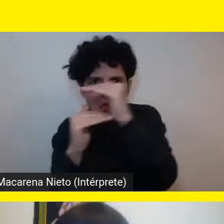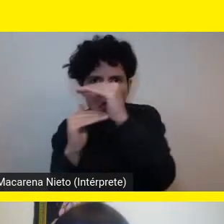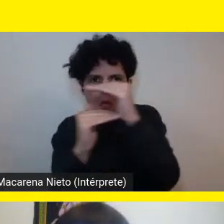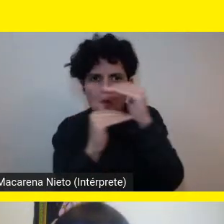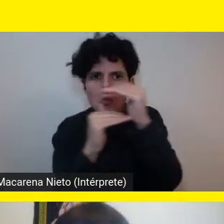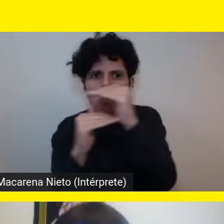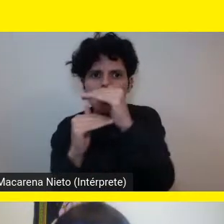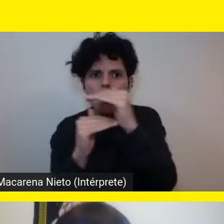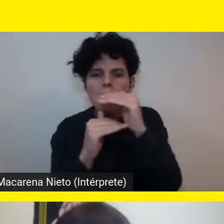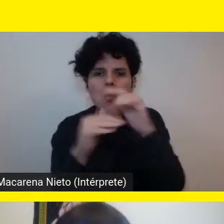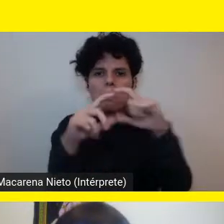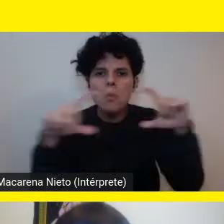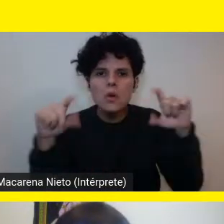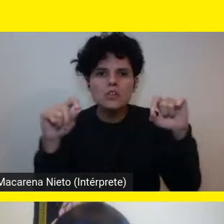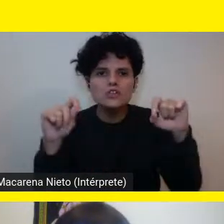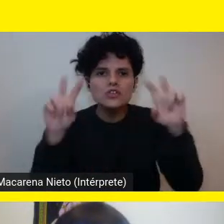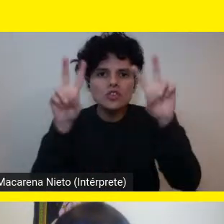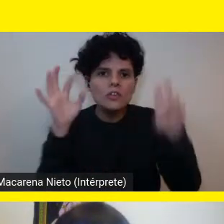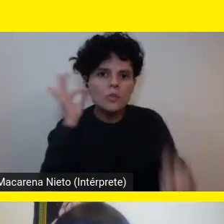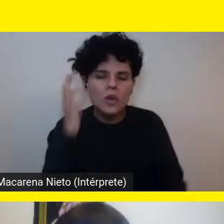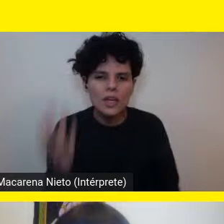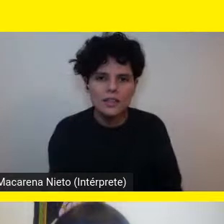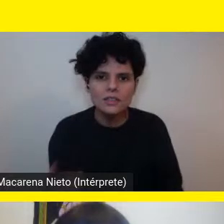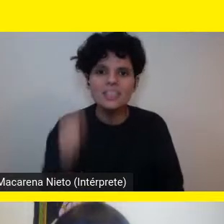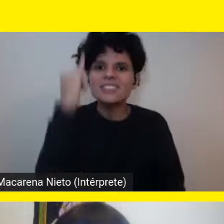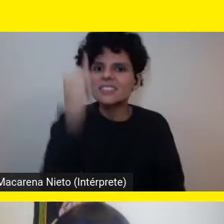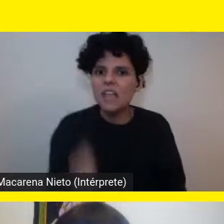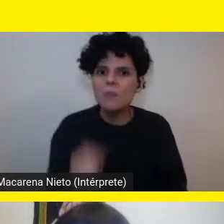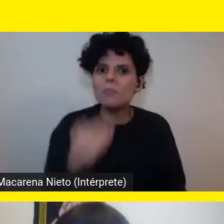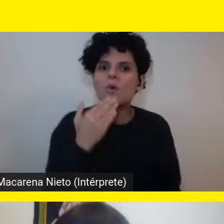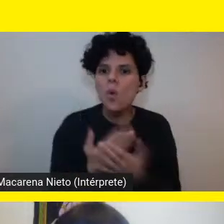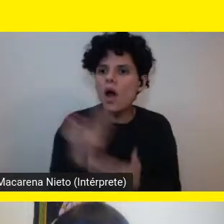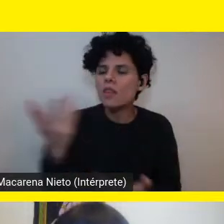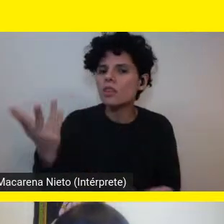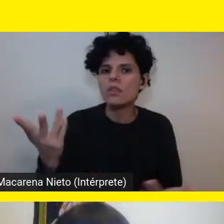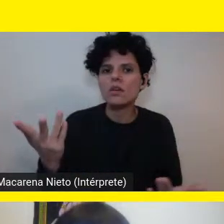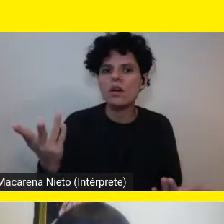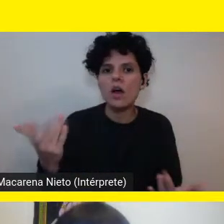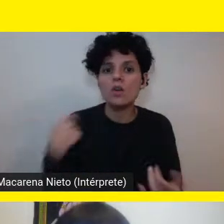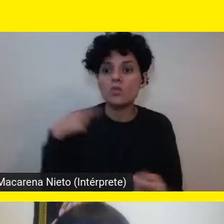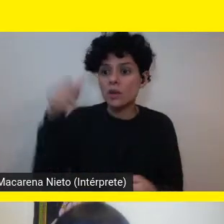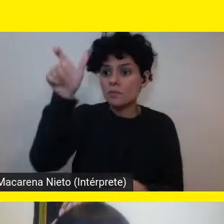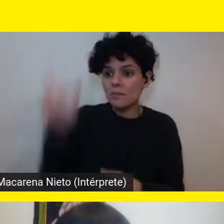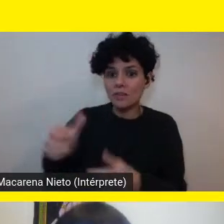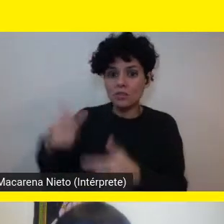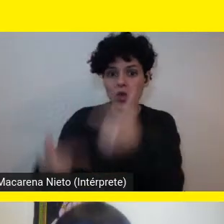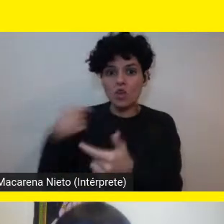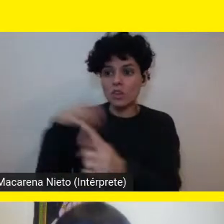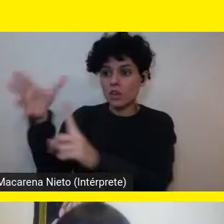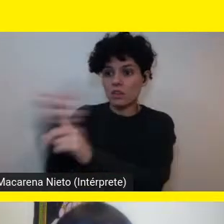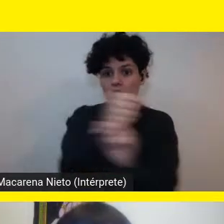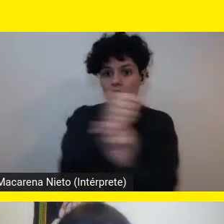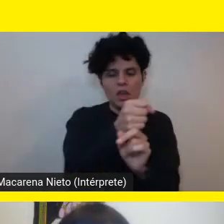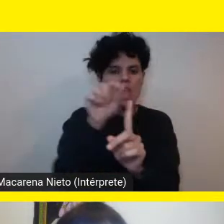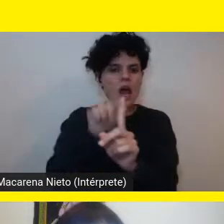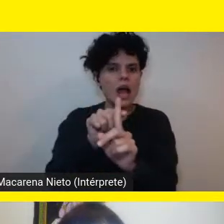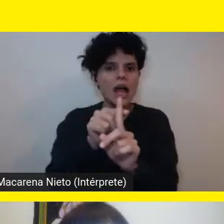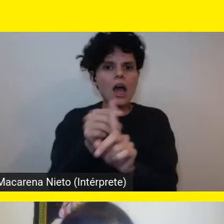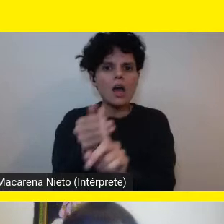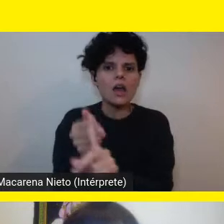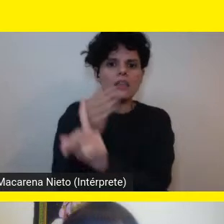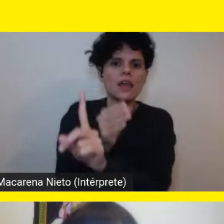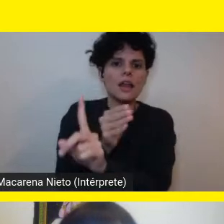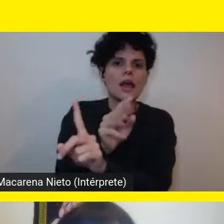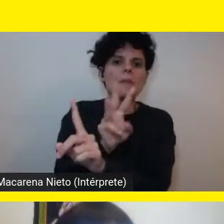atrapaba a un dirigente político, se había torturado, apresado a la polola, a la mamá,